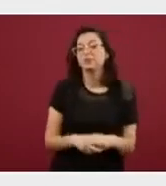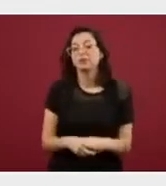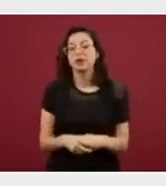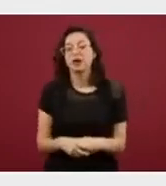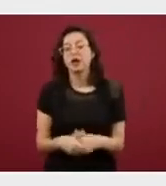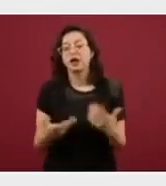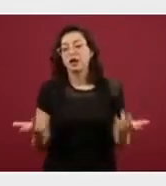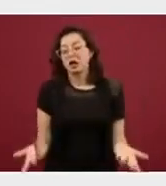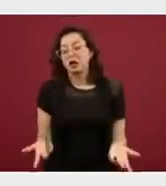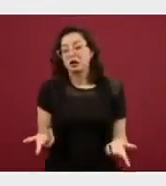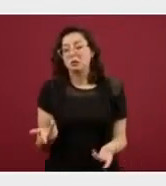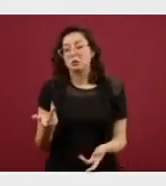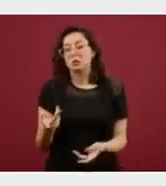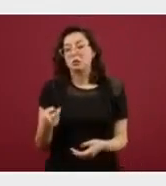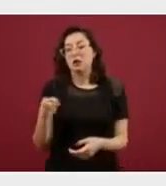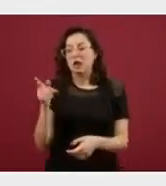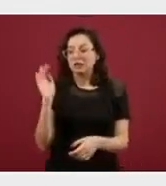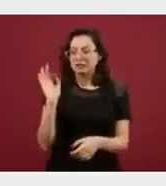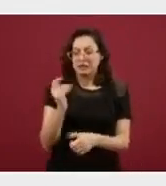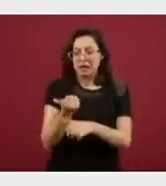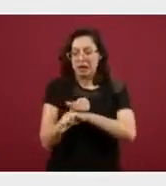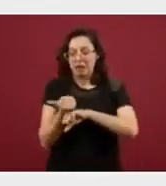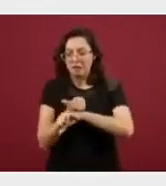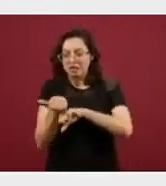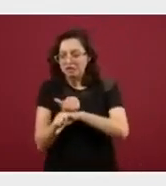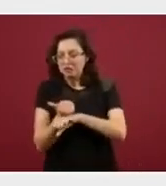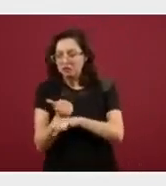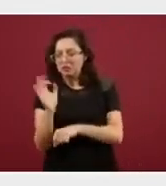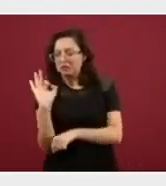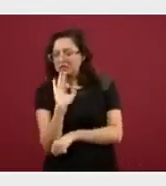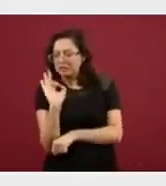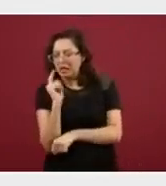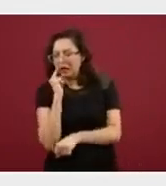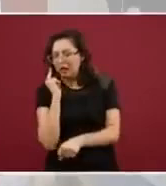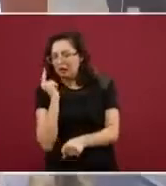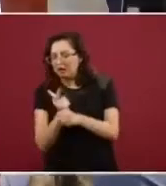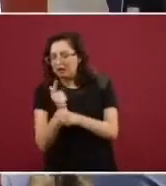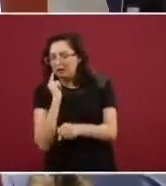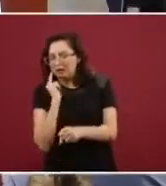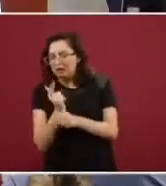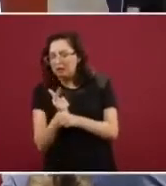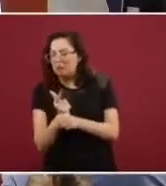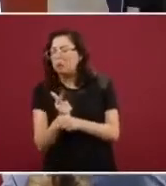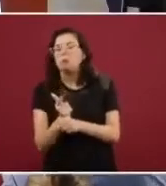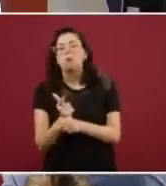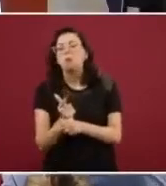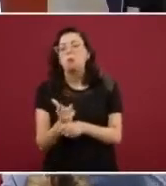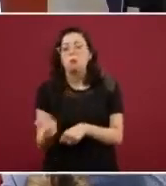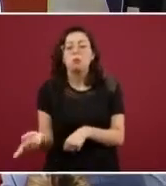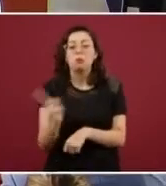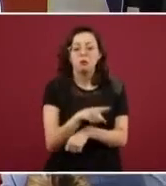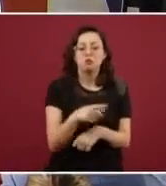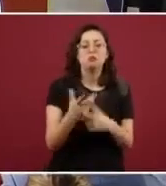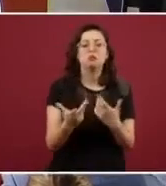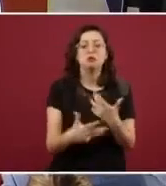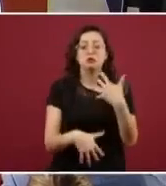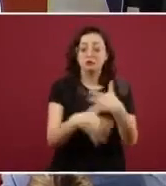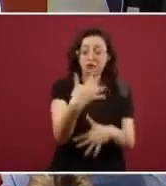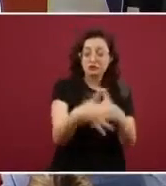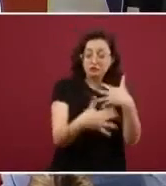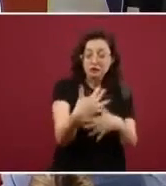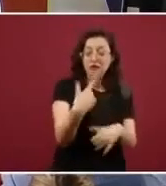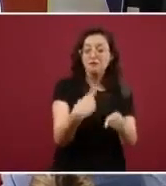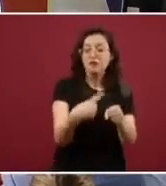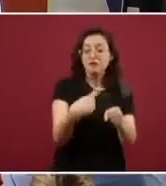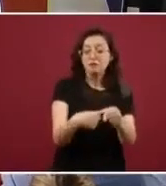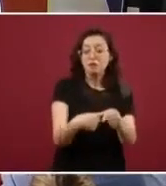80%, como suele ocurrir y se describió en los otros países, son casos de enfermedad leve, se han tratado en domicilio,